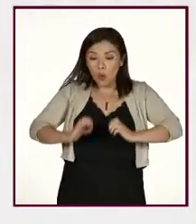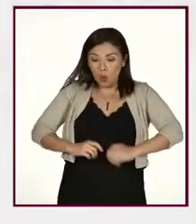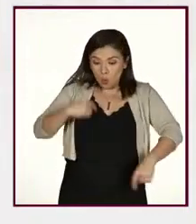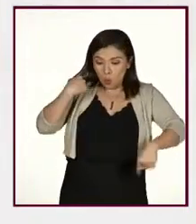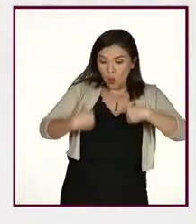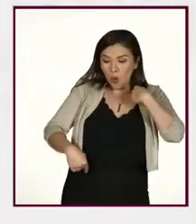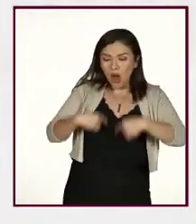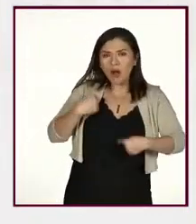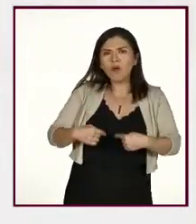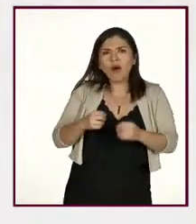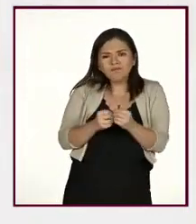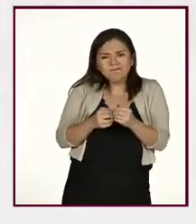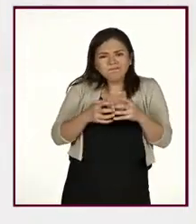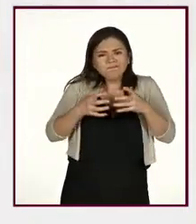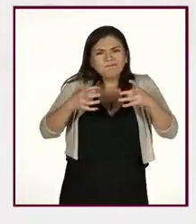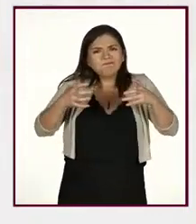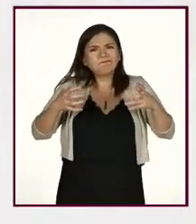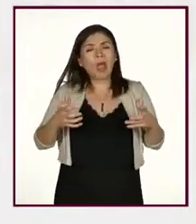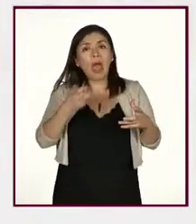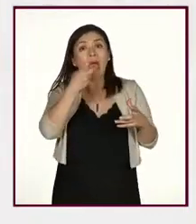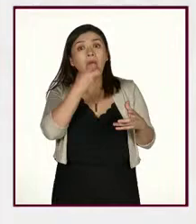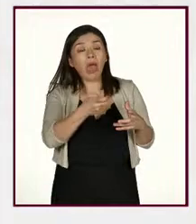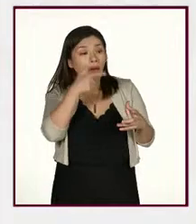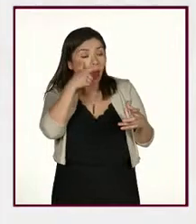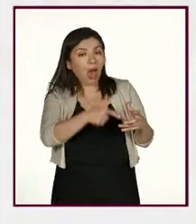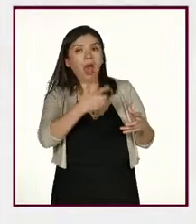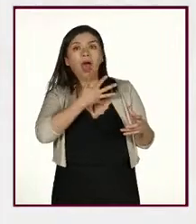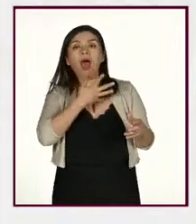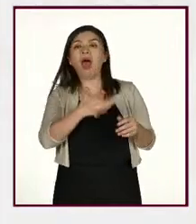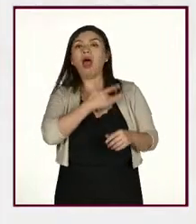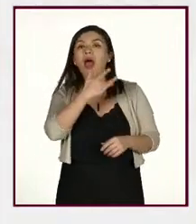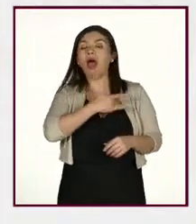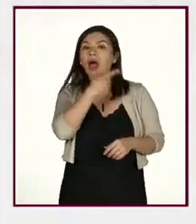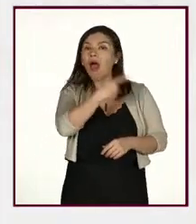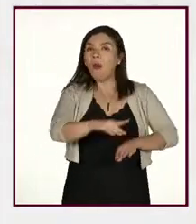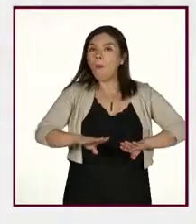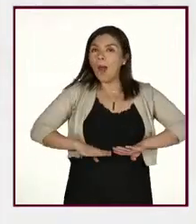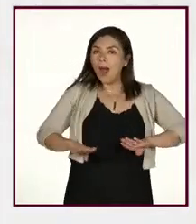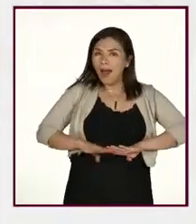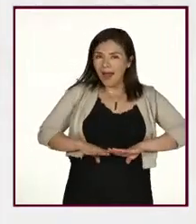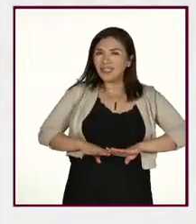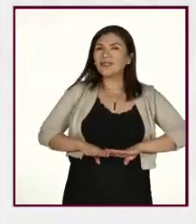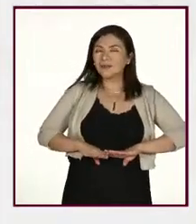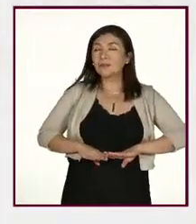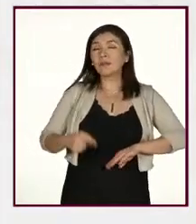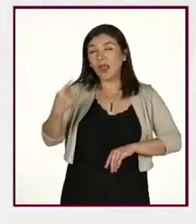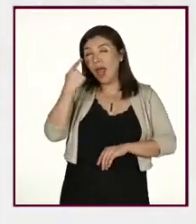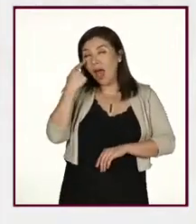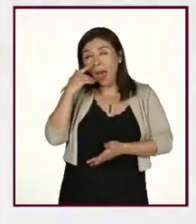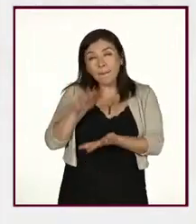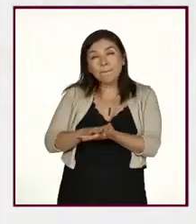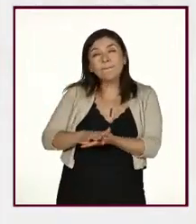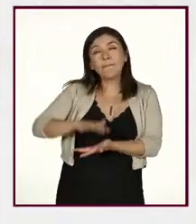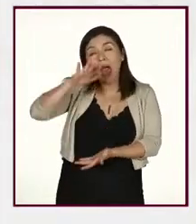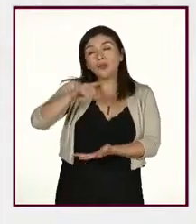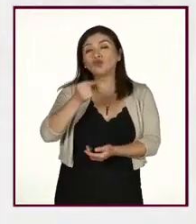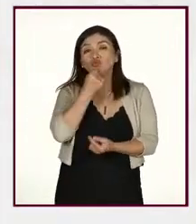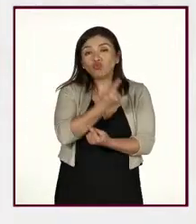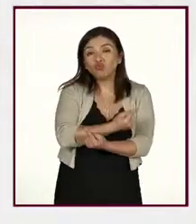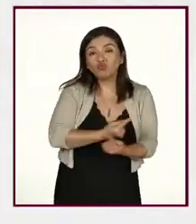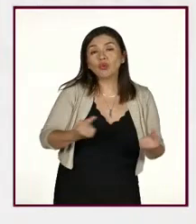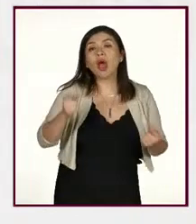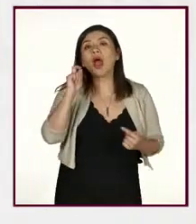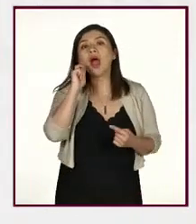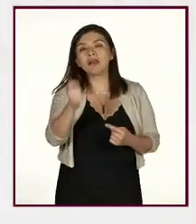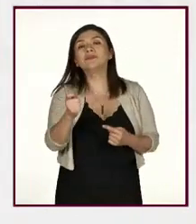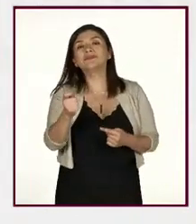cuerpo y que empiezan a manifestarse estos síntomas. Dentro de lo que observamos como más común en los niños,